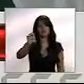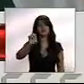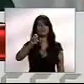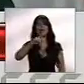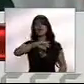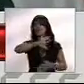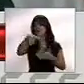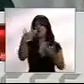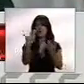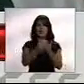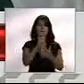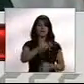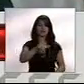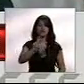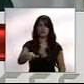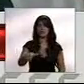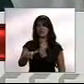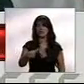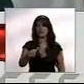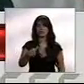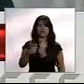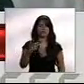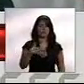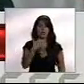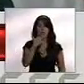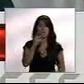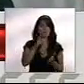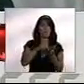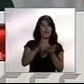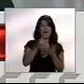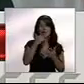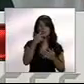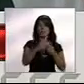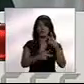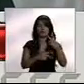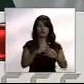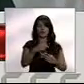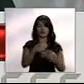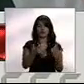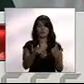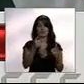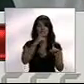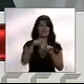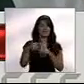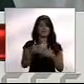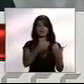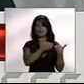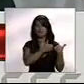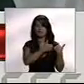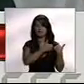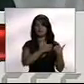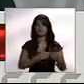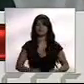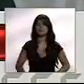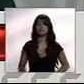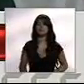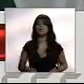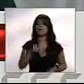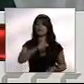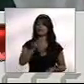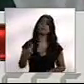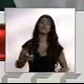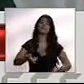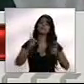todas las personas que de alguna manera se involucraron en este proceso desde distintas responsabilidades y han